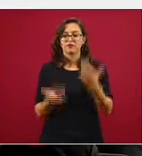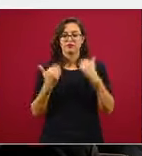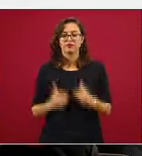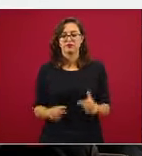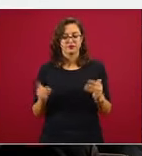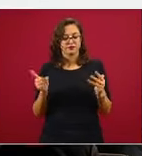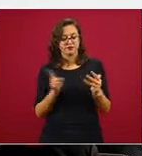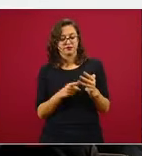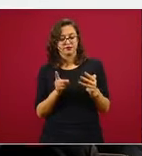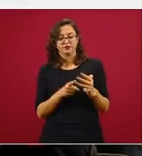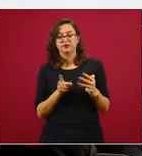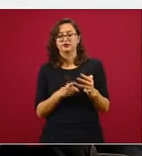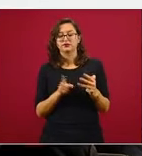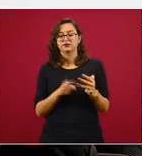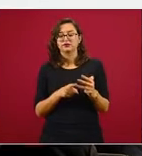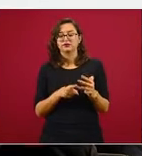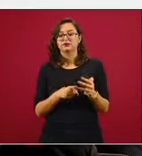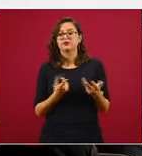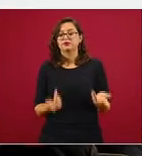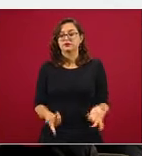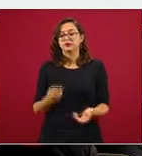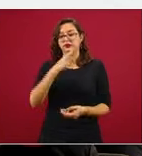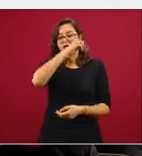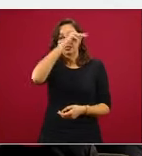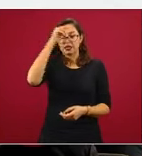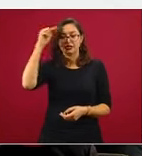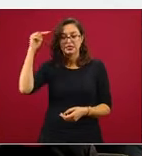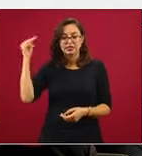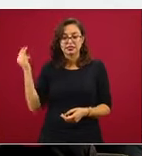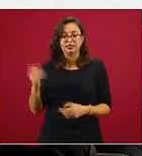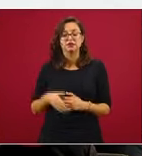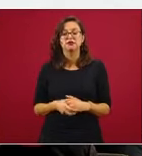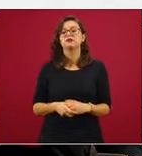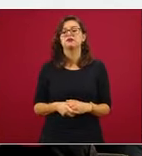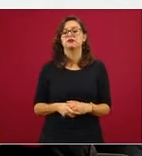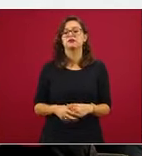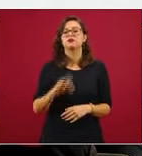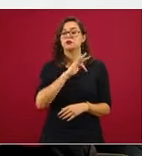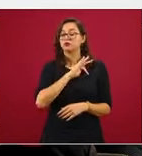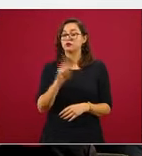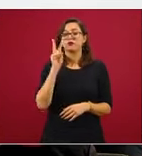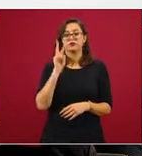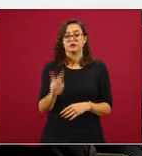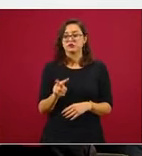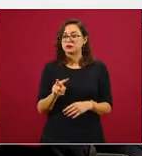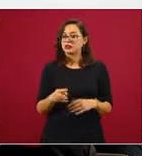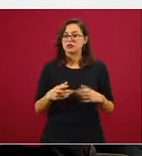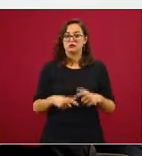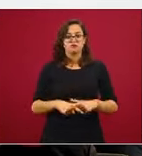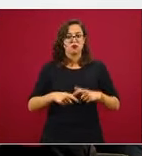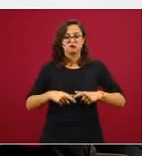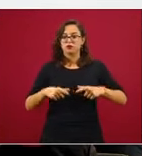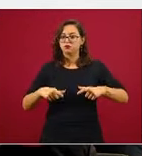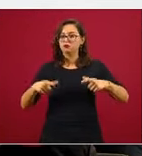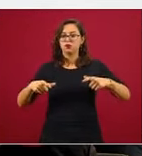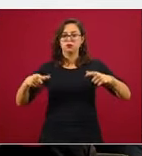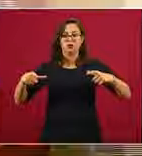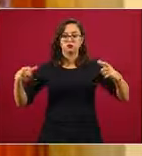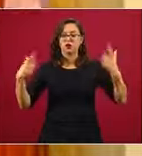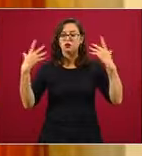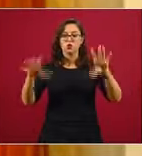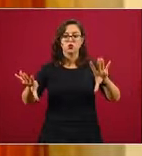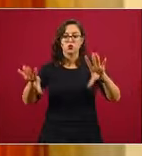noche, que es precisamente Nayarit. Aquí sí, Nayarit con una curva prácticamente constante, que